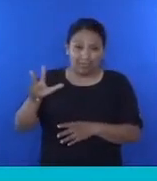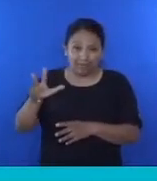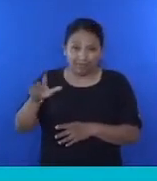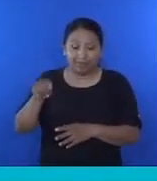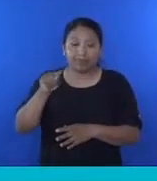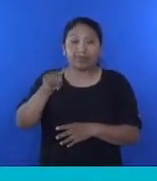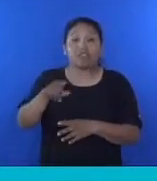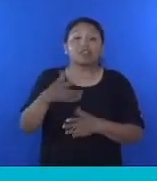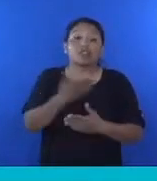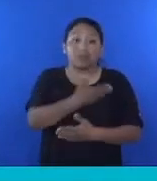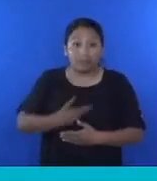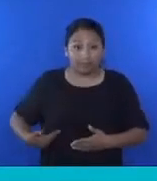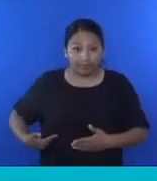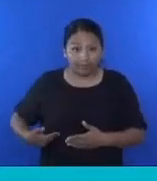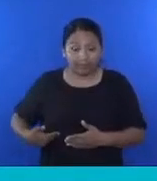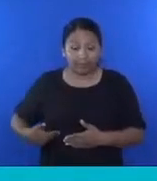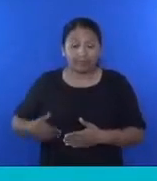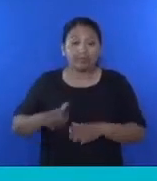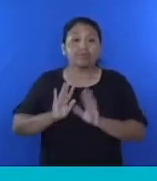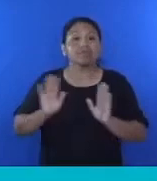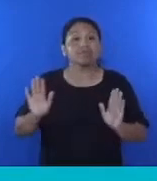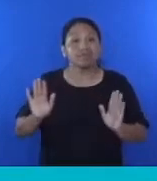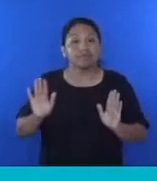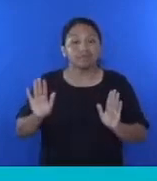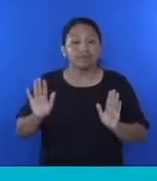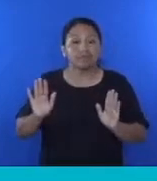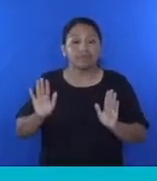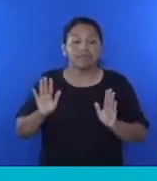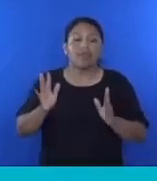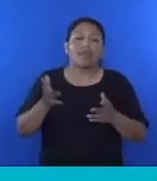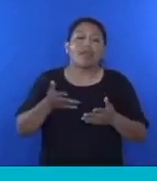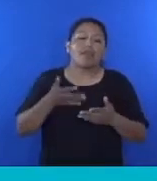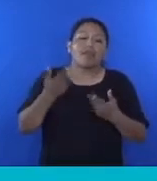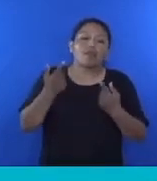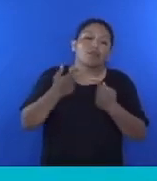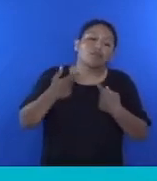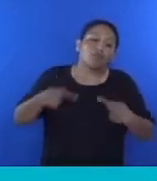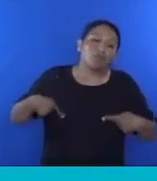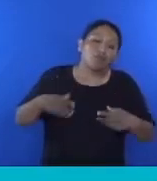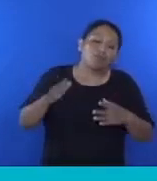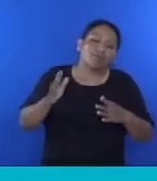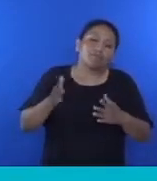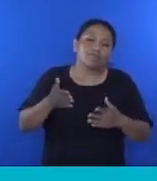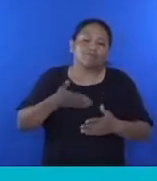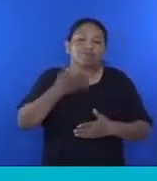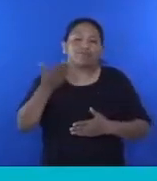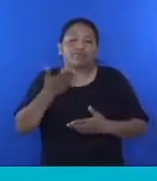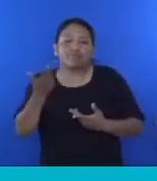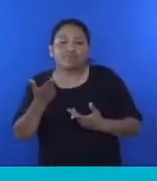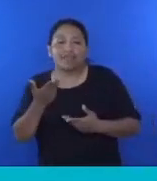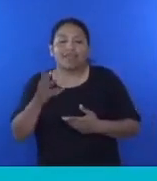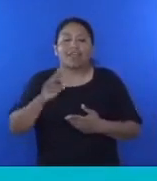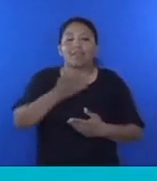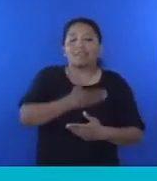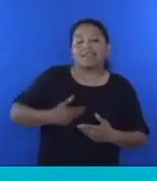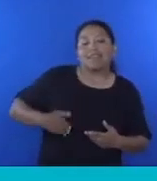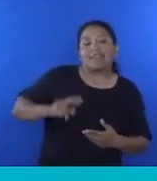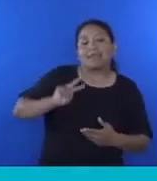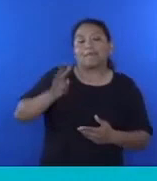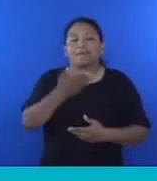señor presidente, menos novelas entre el presidente y la